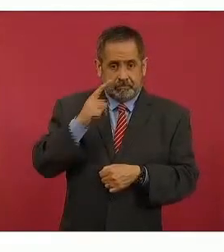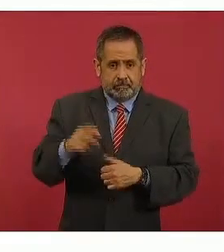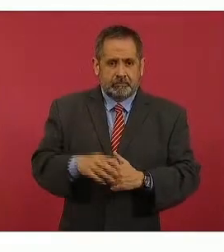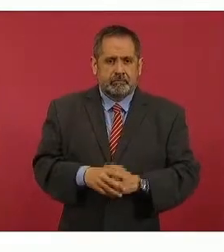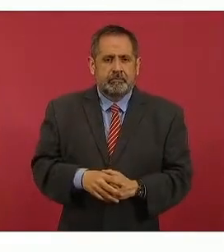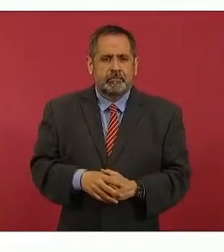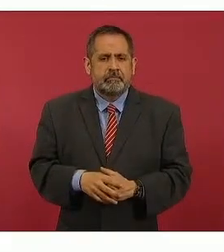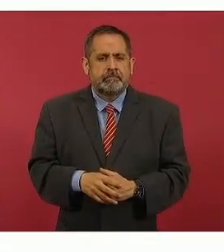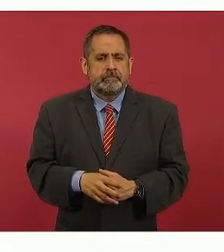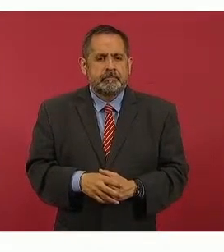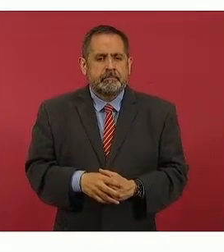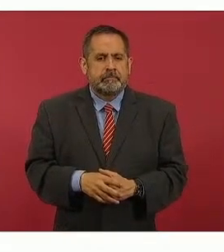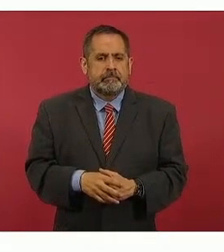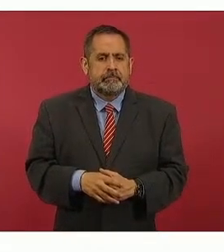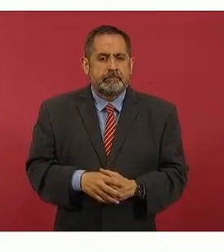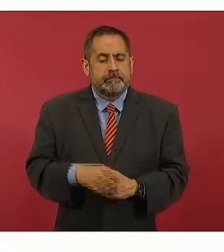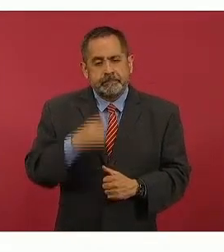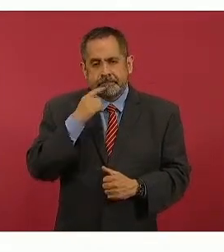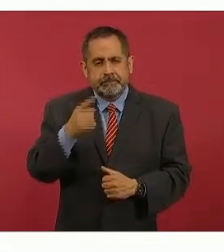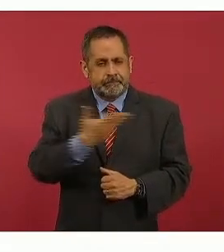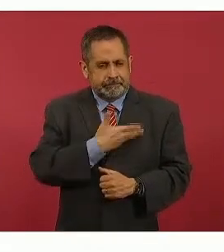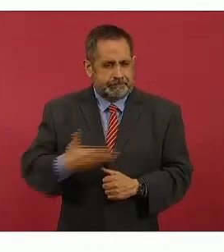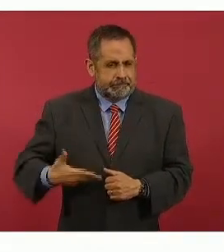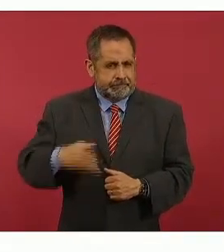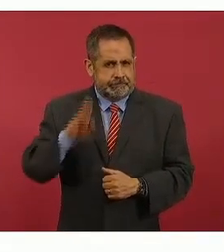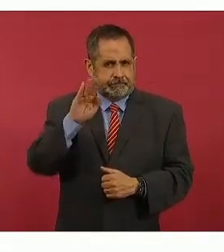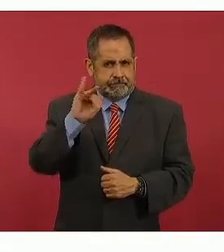del presidente Biden.